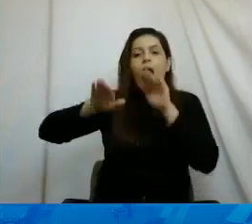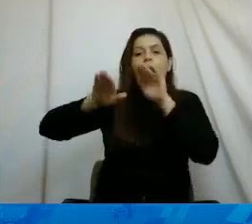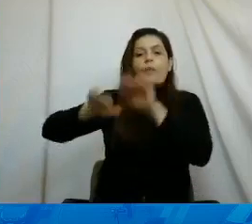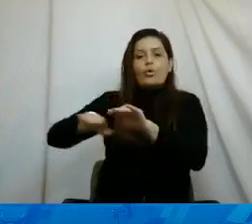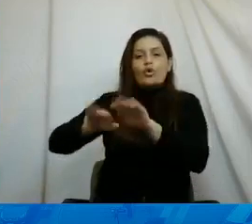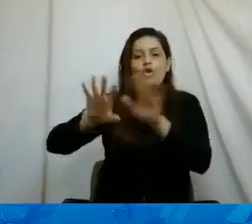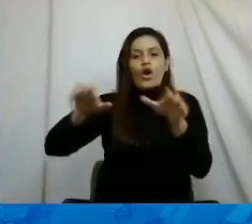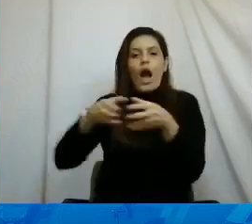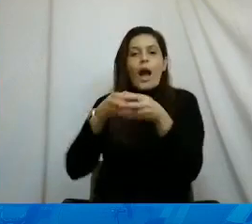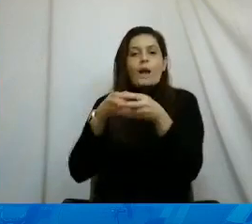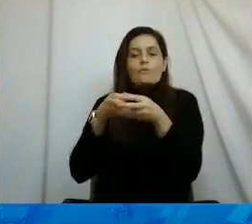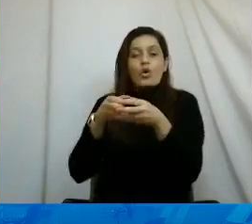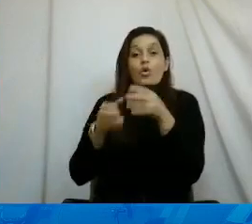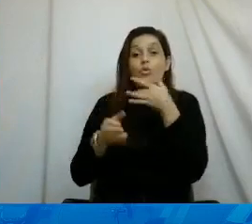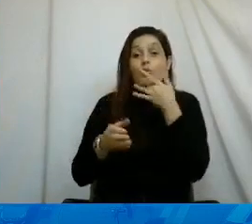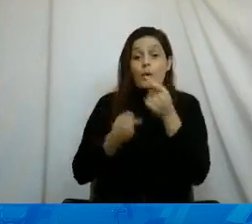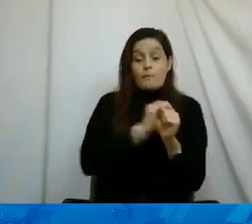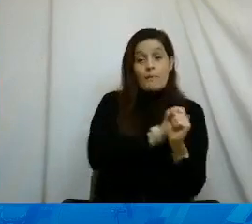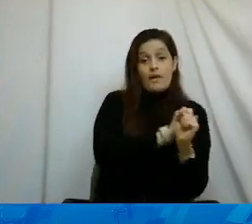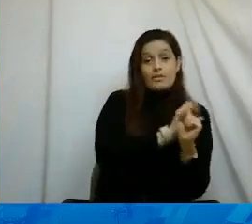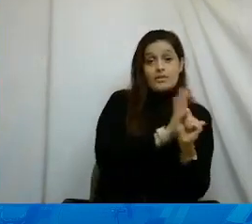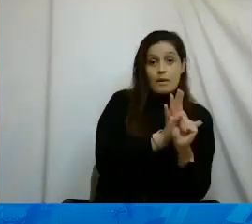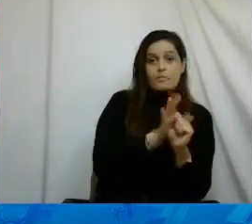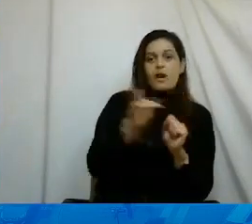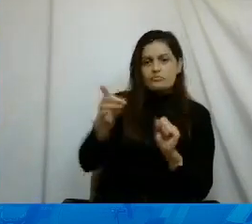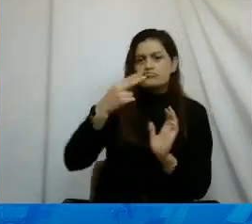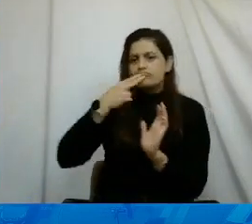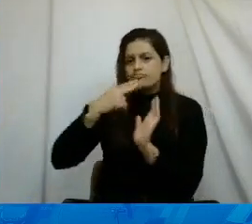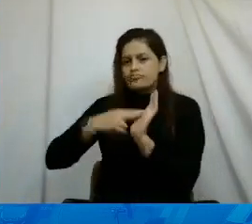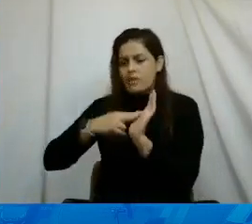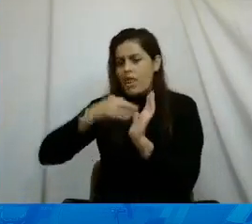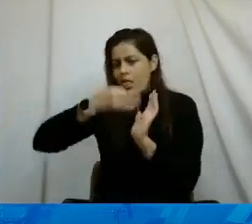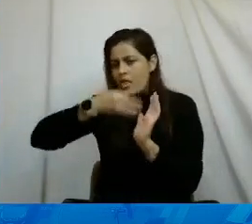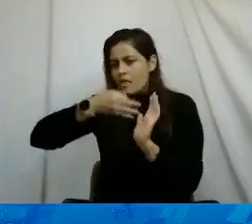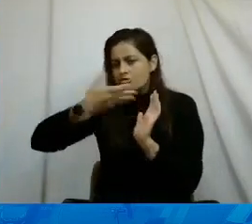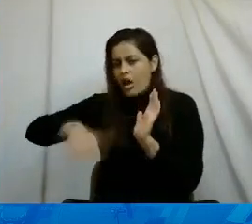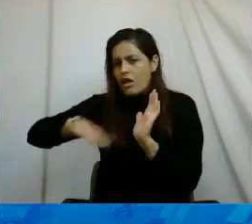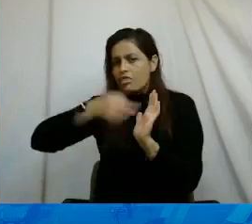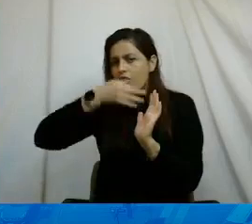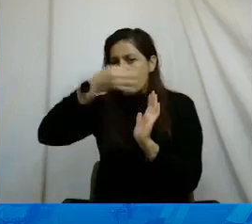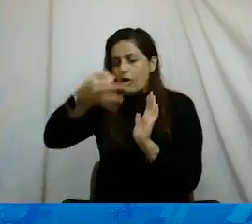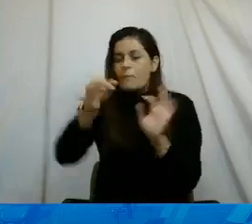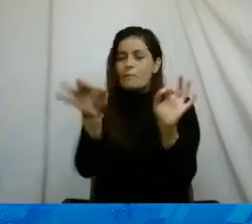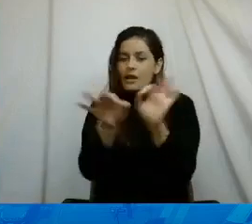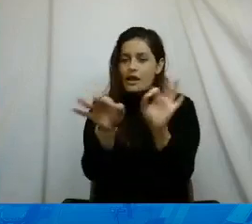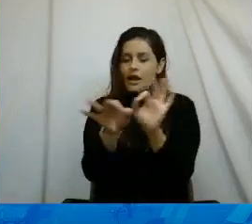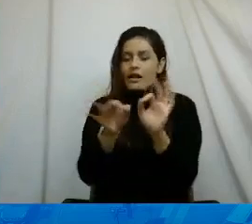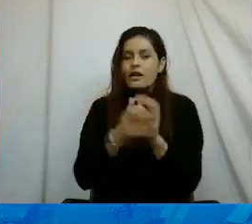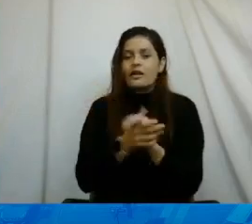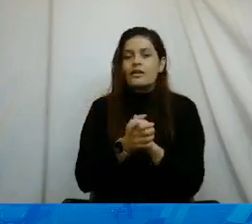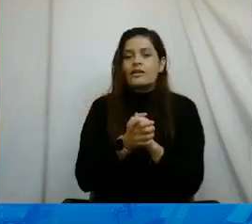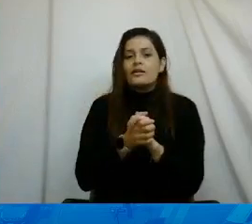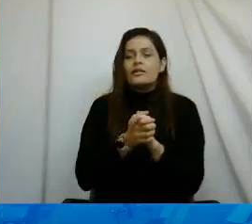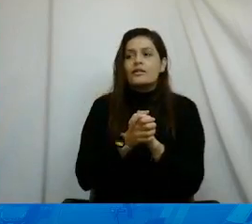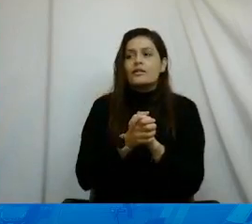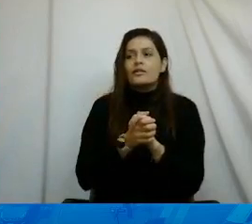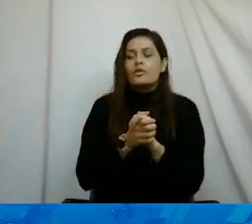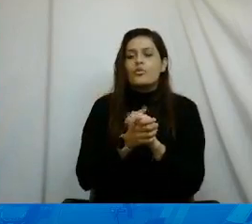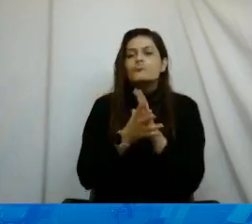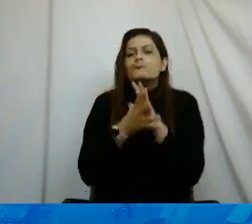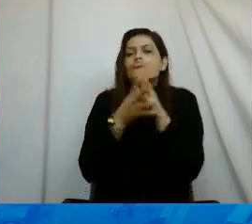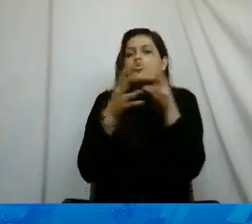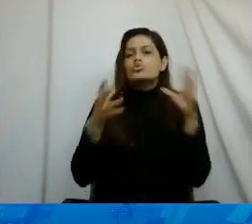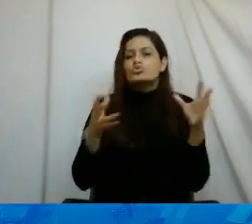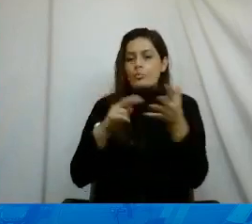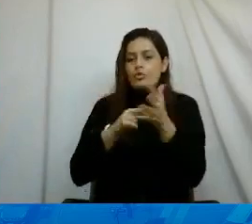porque durante la pandemia, y tal como ellos lo explican en la carta, tuvieron, o lo han dicho, numerosos problemas con